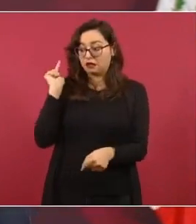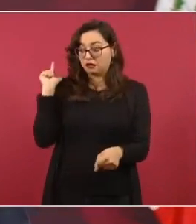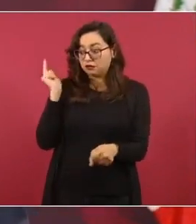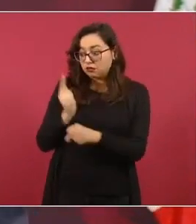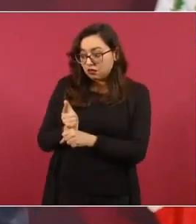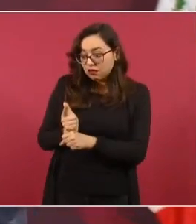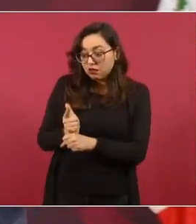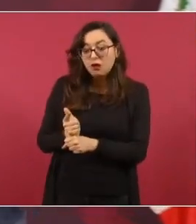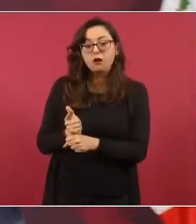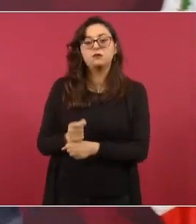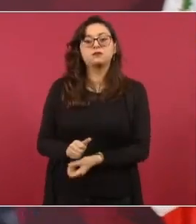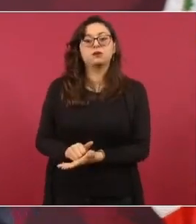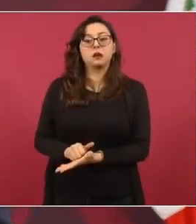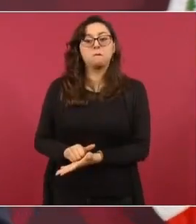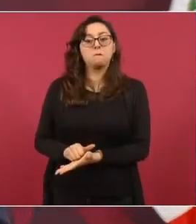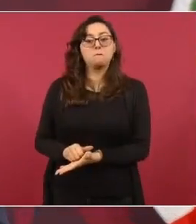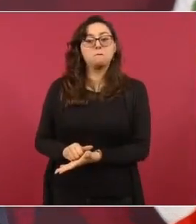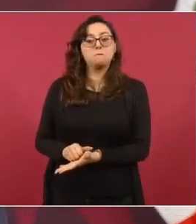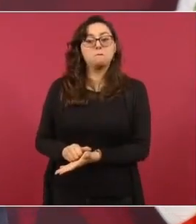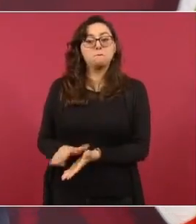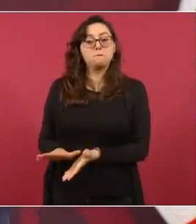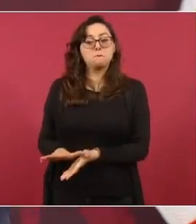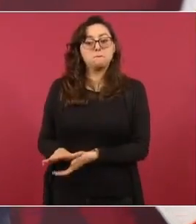fue destituirlo.